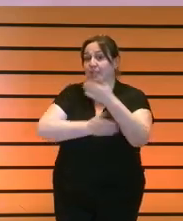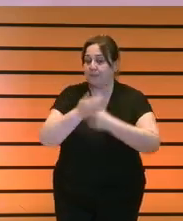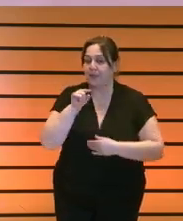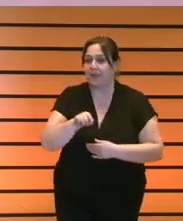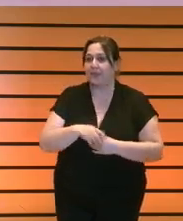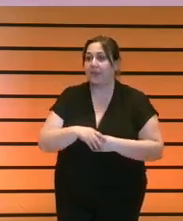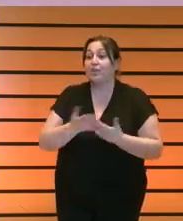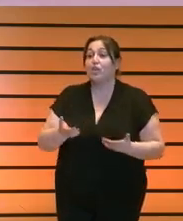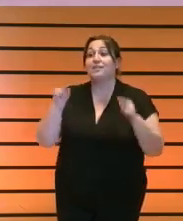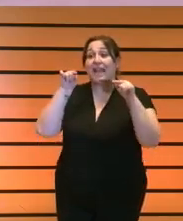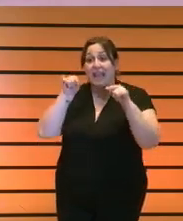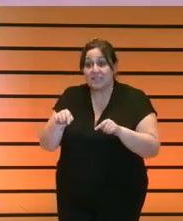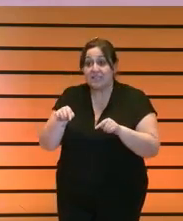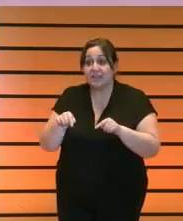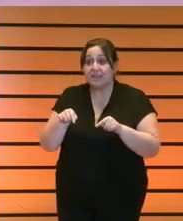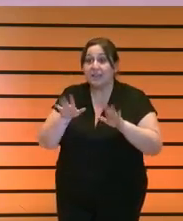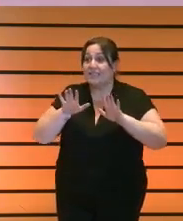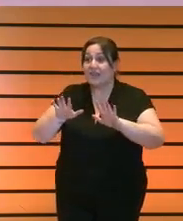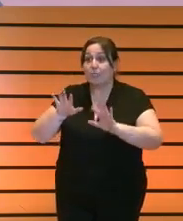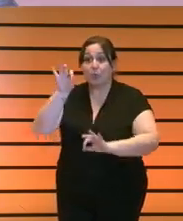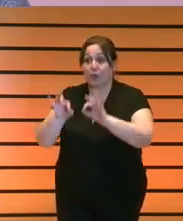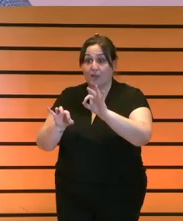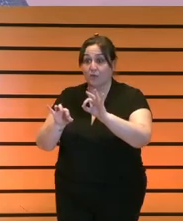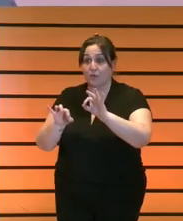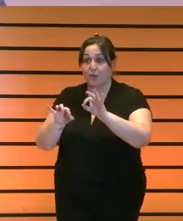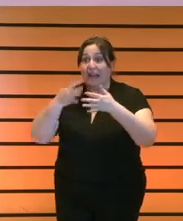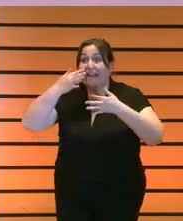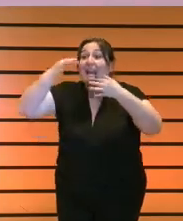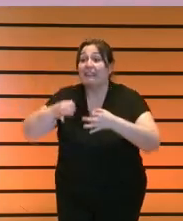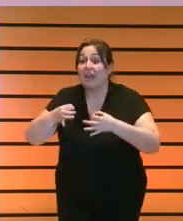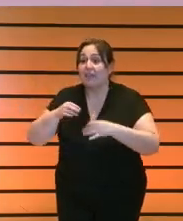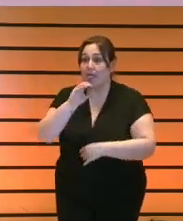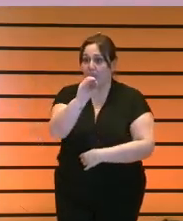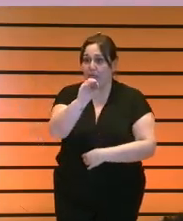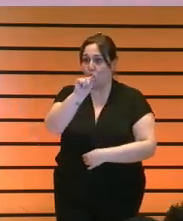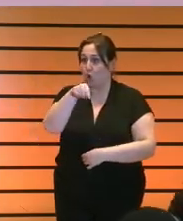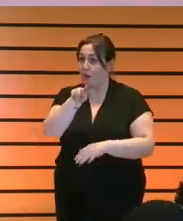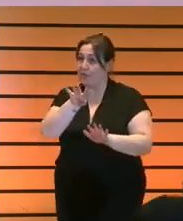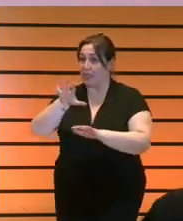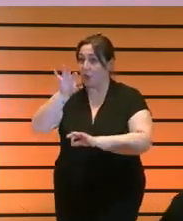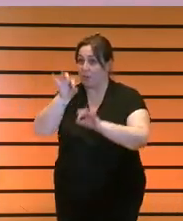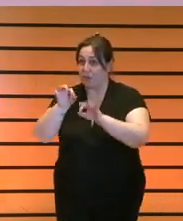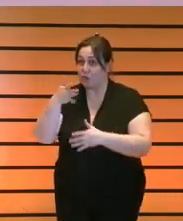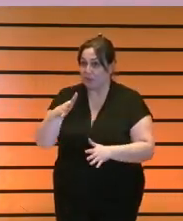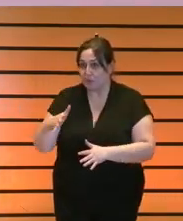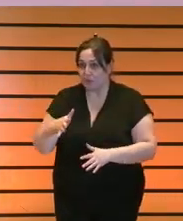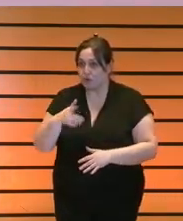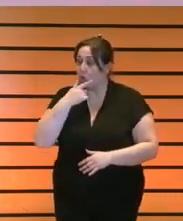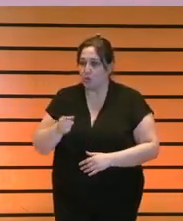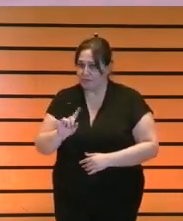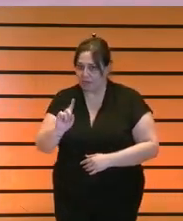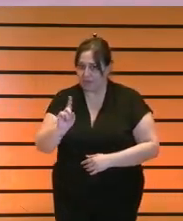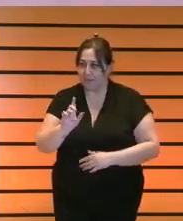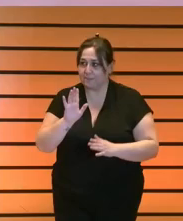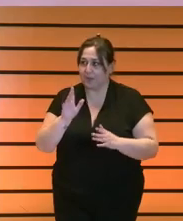pues tendríamos que estar en un 10%. La realidad es que estamos en un 0,25%, más o menos. No es fácil llegar a estos datos, pero estamos